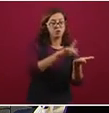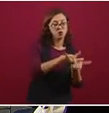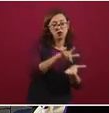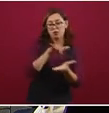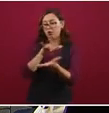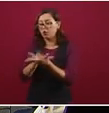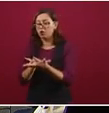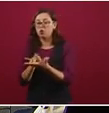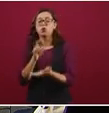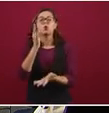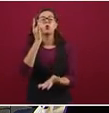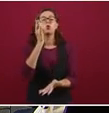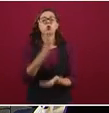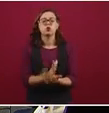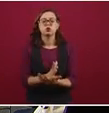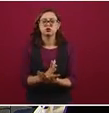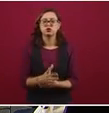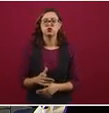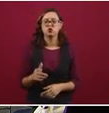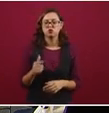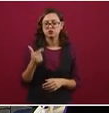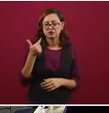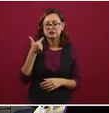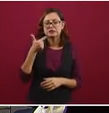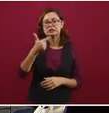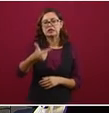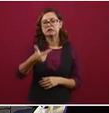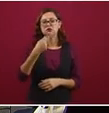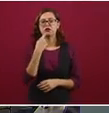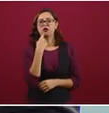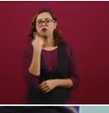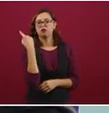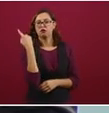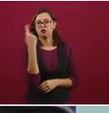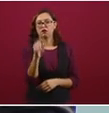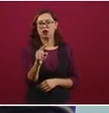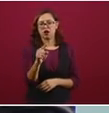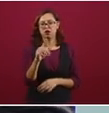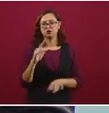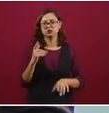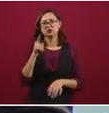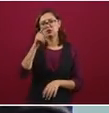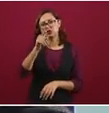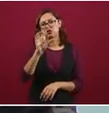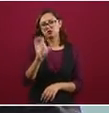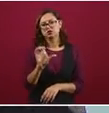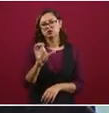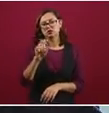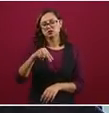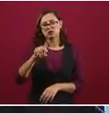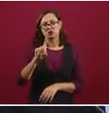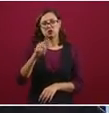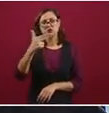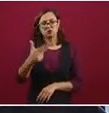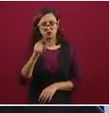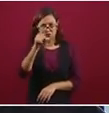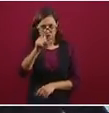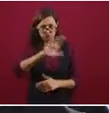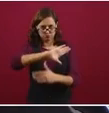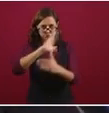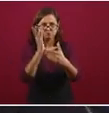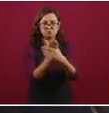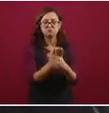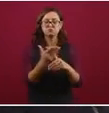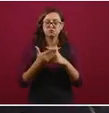noticia de 7 quejas ante la Comisión de Derechos Humanos que están en integración. Es